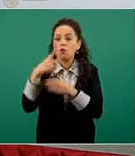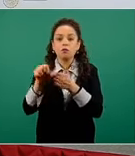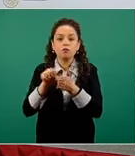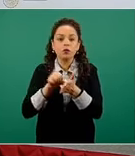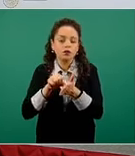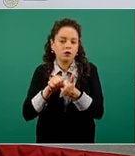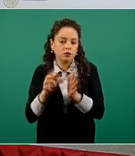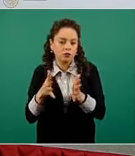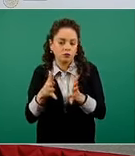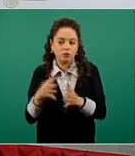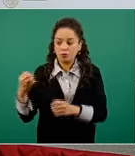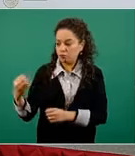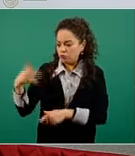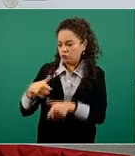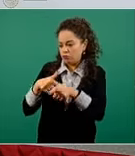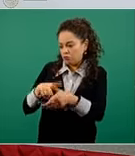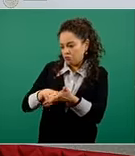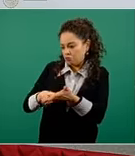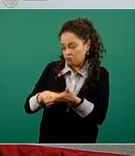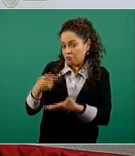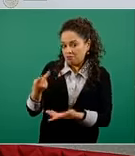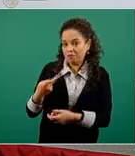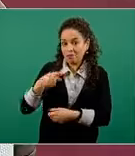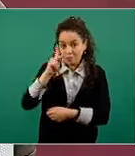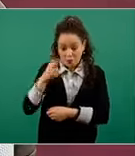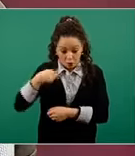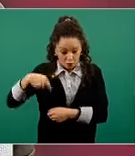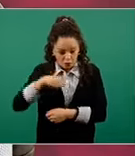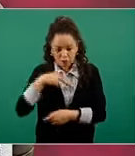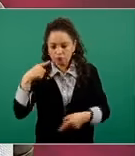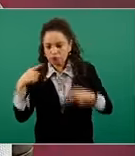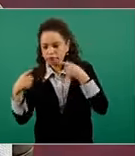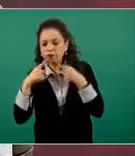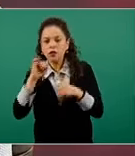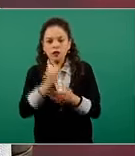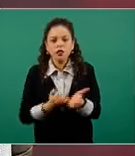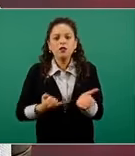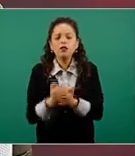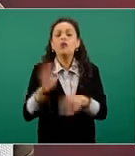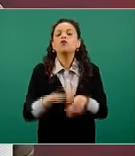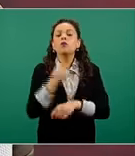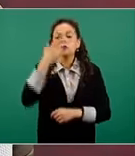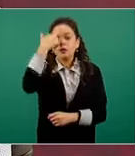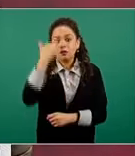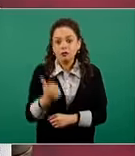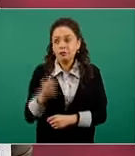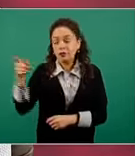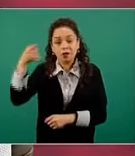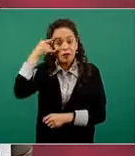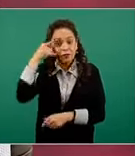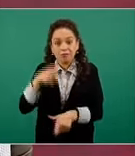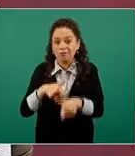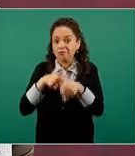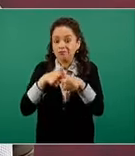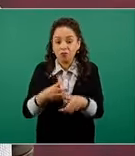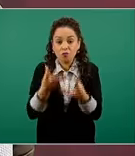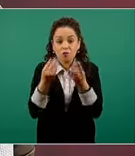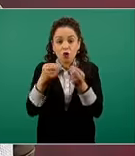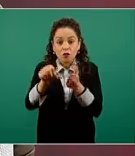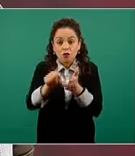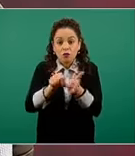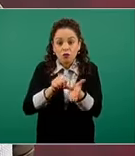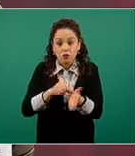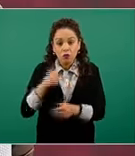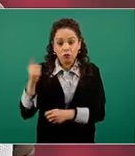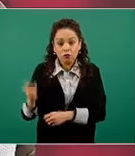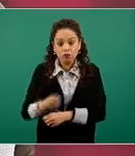pero lo que también contribuyó a la toma de la decisión es que Campeche tiene muchos meses en color verde, entonces lo cual le